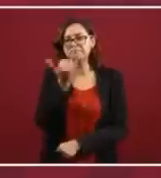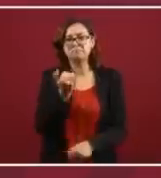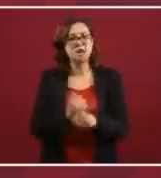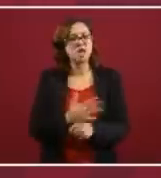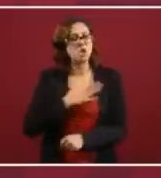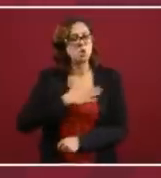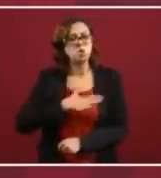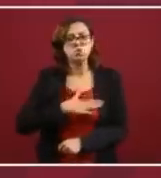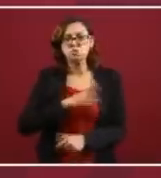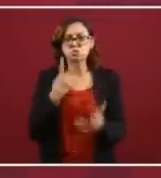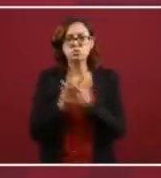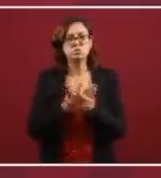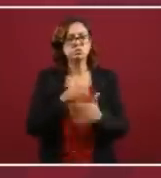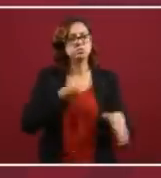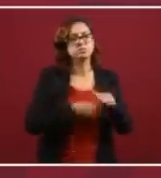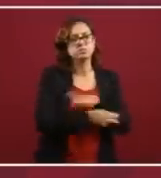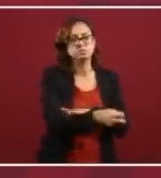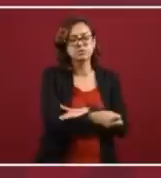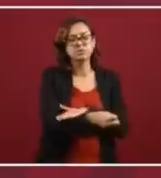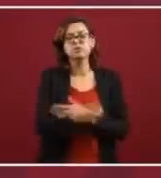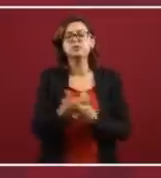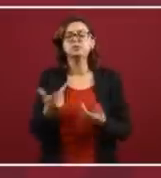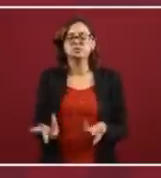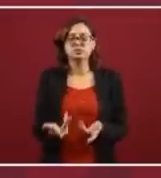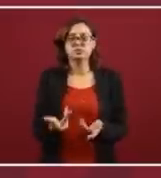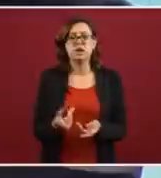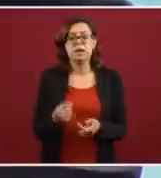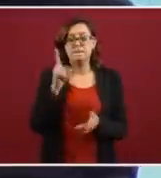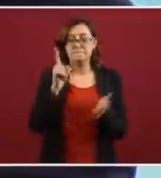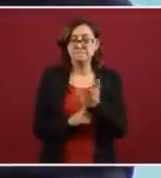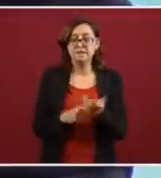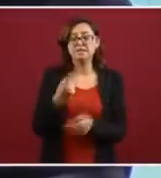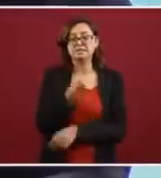en su encarcelamiento, y he de informar que solamente de esos